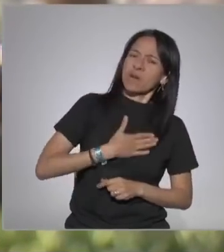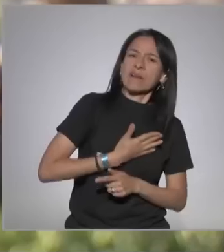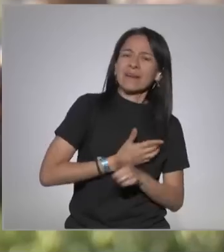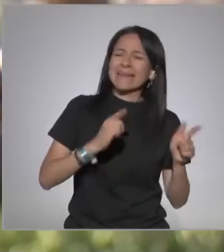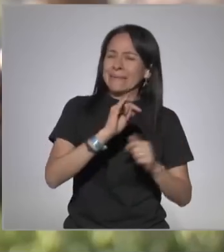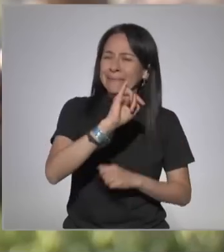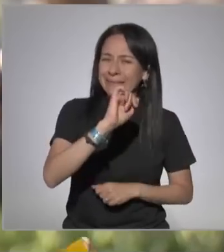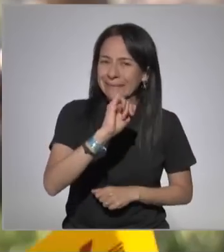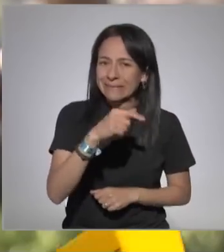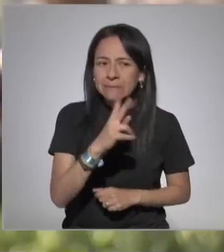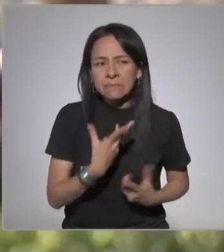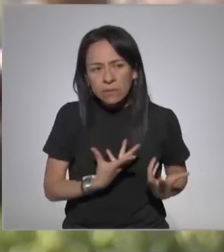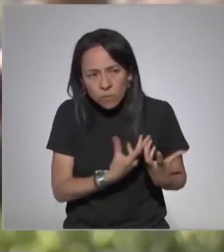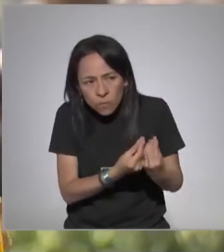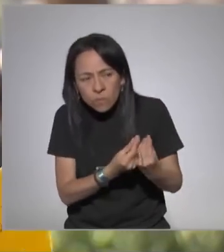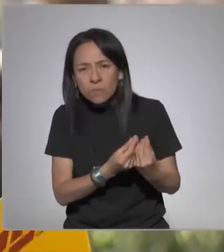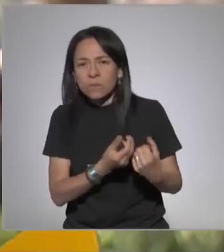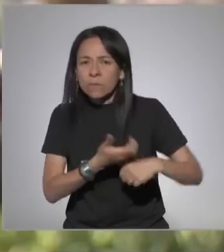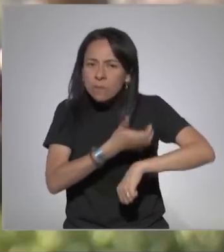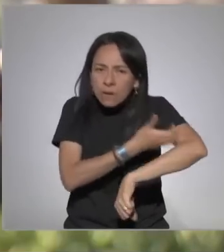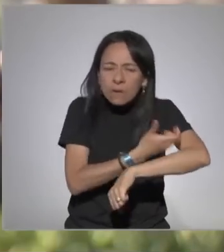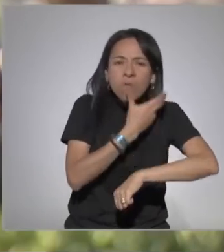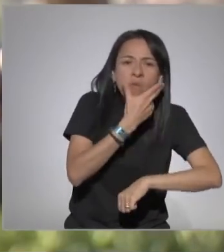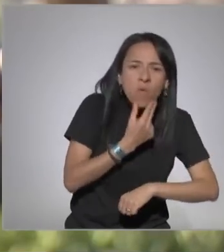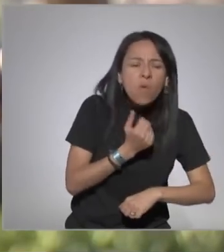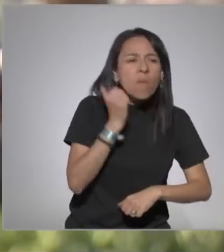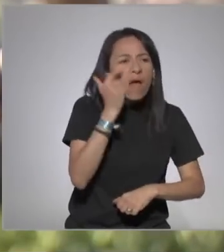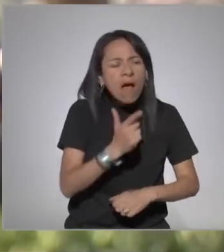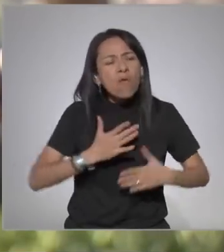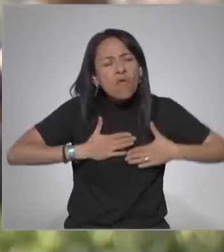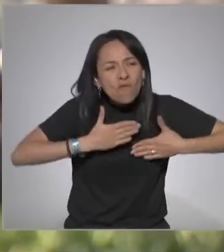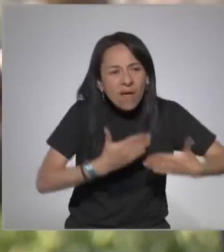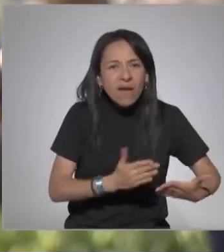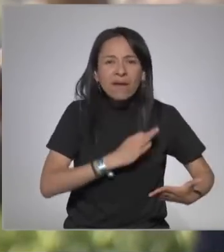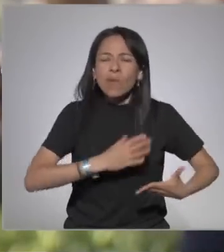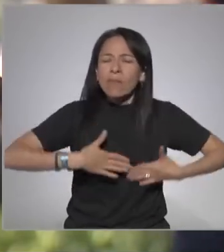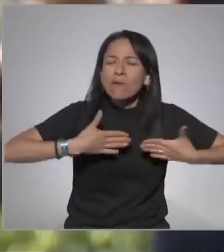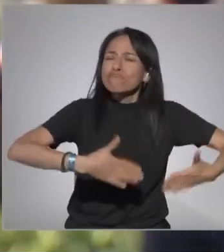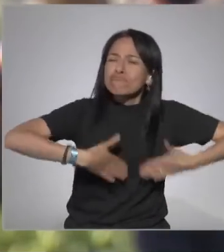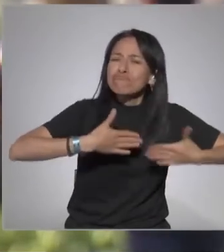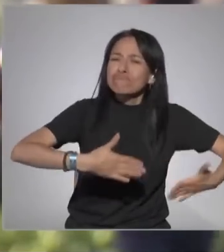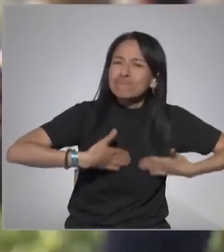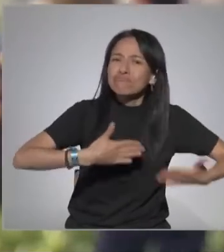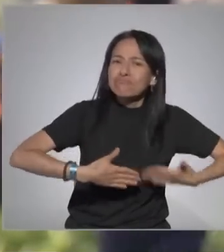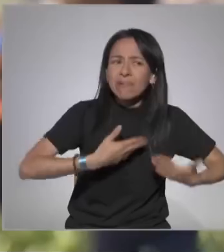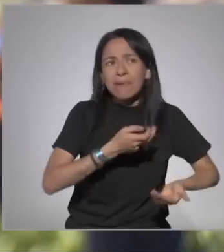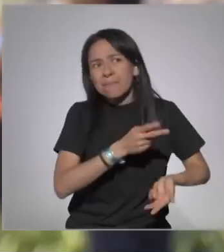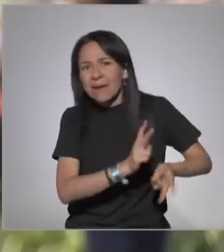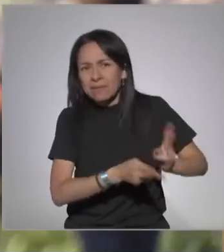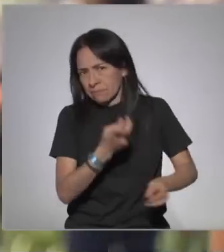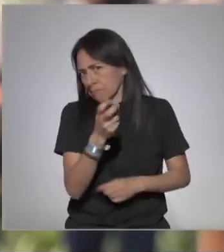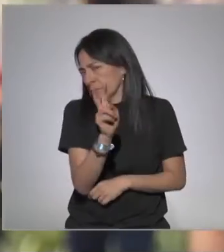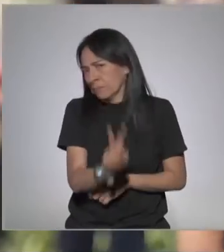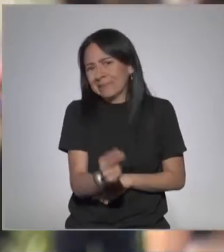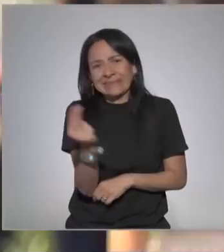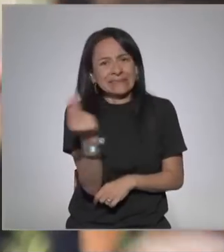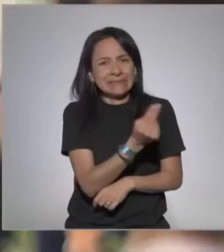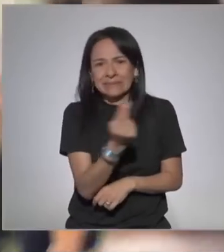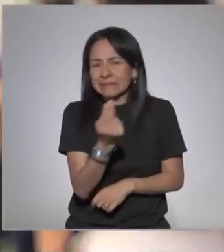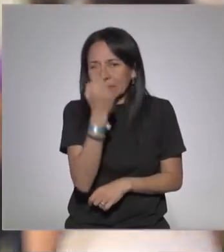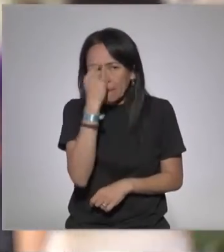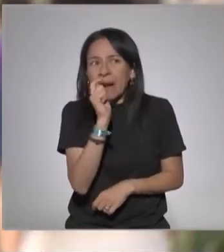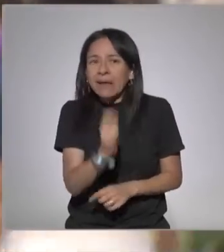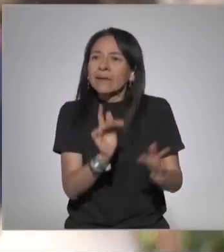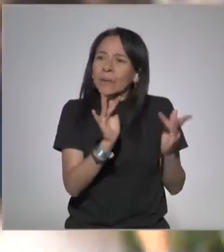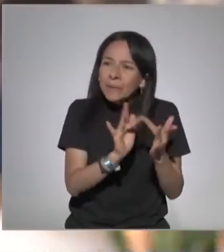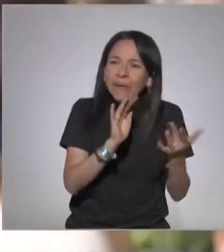un compañero con quien confiar, con quien desahogarte, con quien hablar de todo es bastante trascendental para cualquier